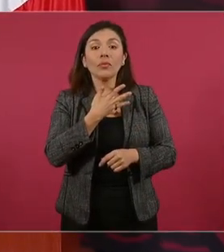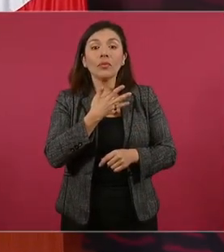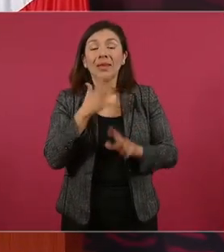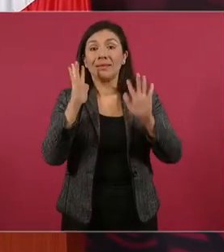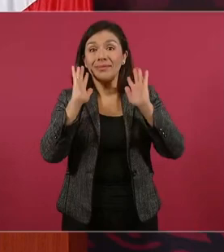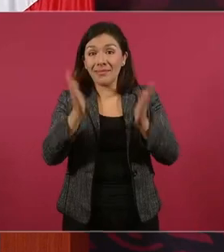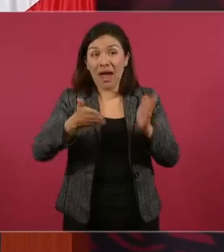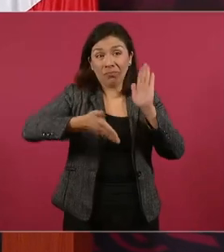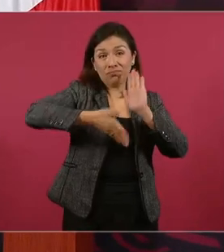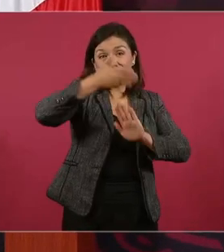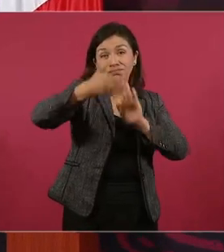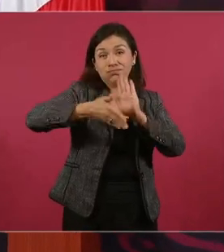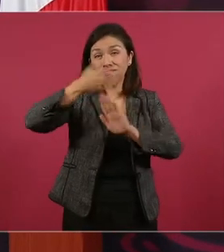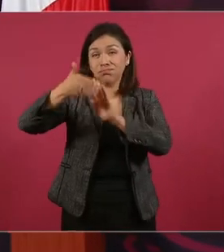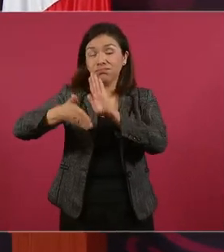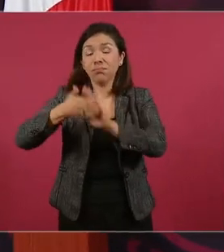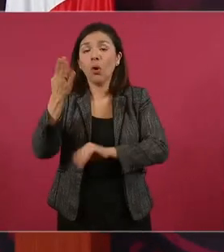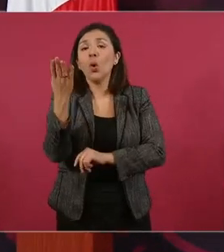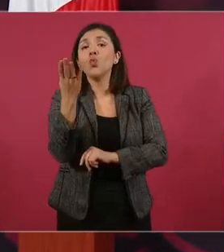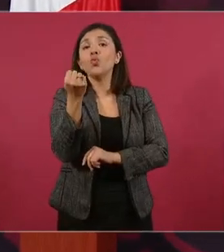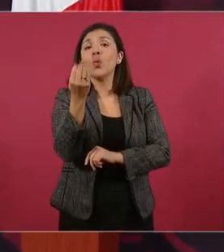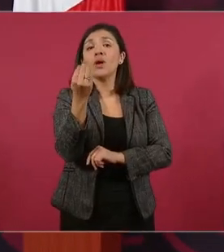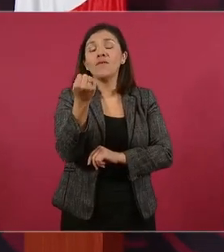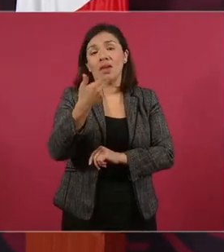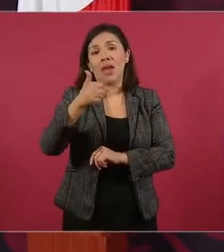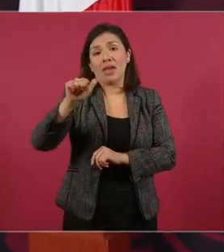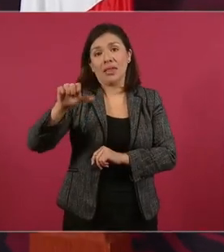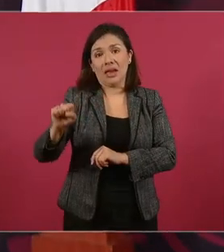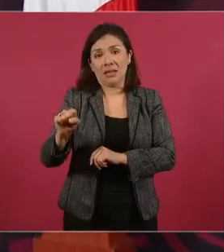construidas 9 hectáreas,